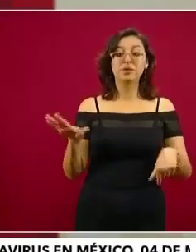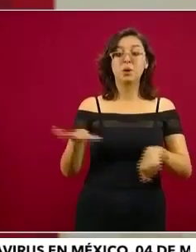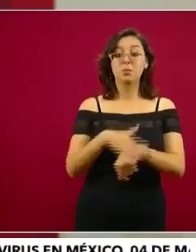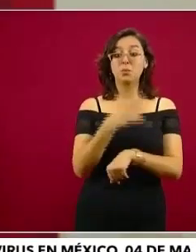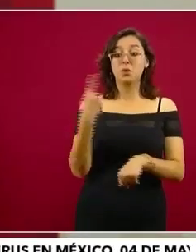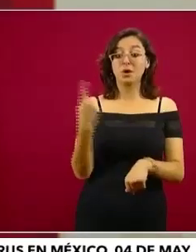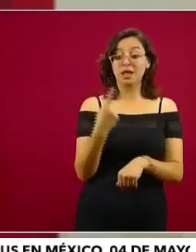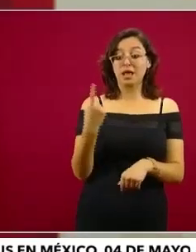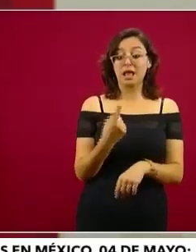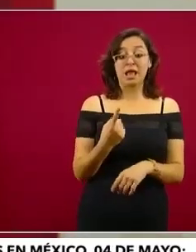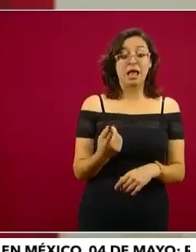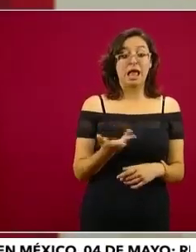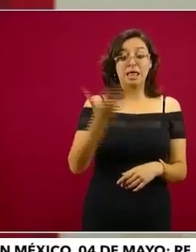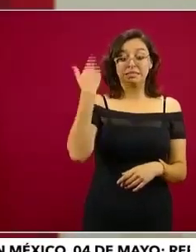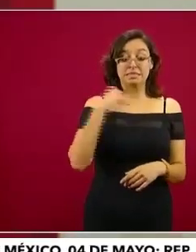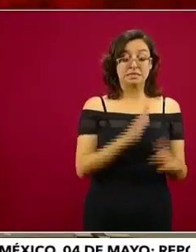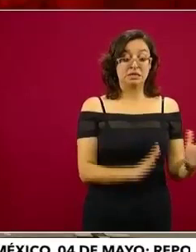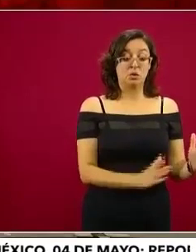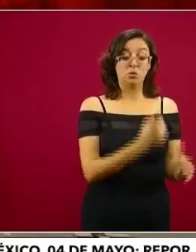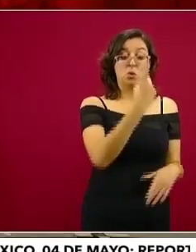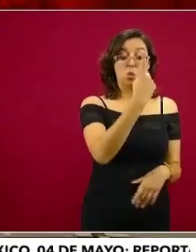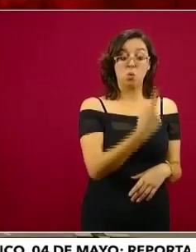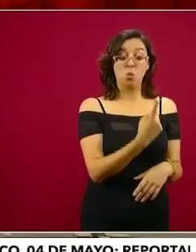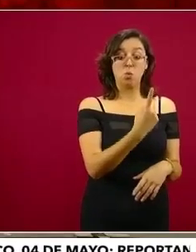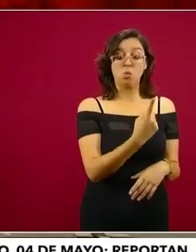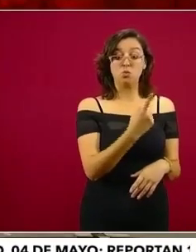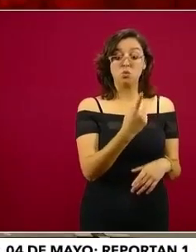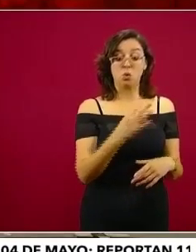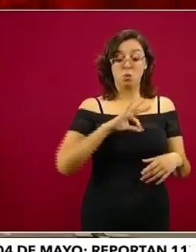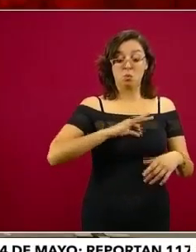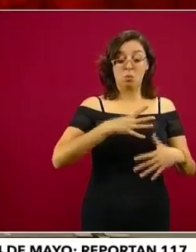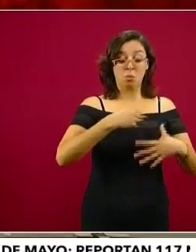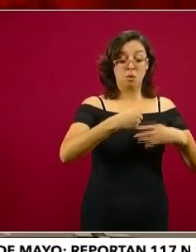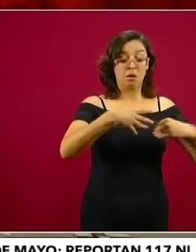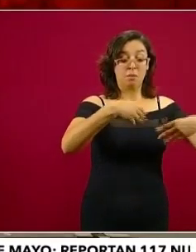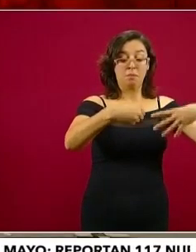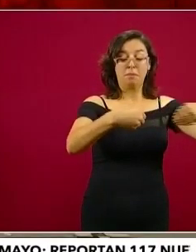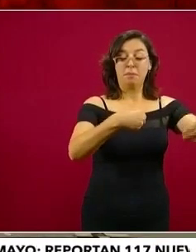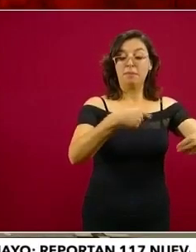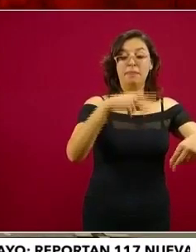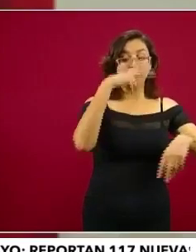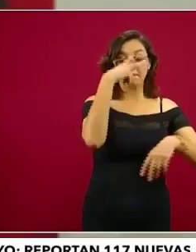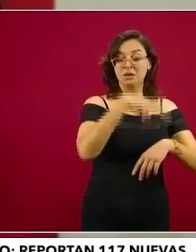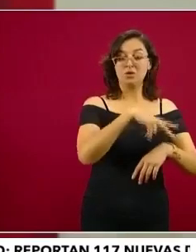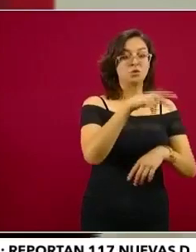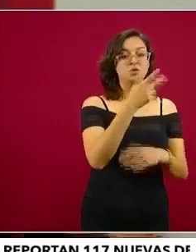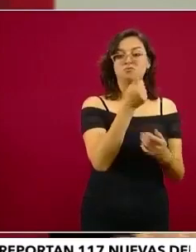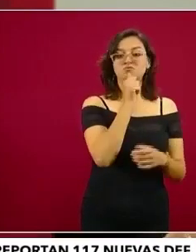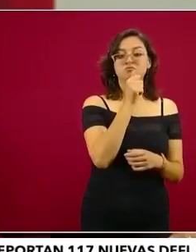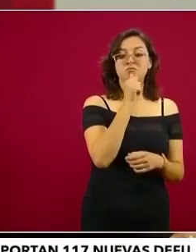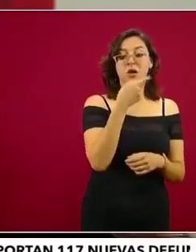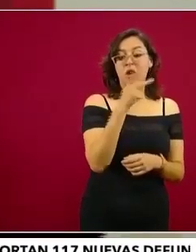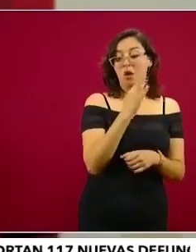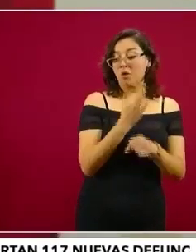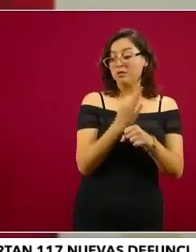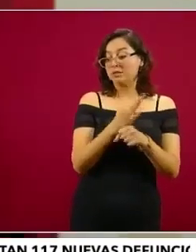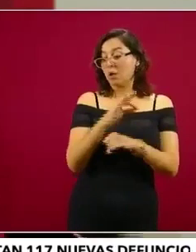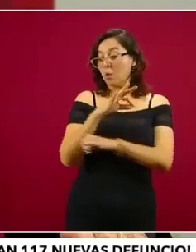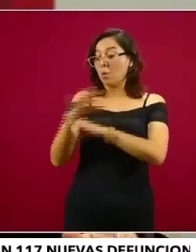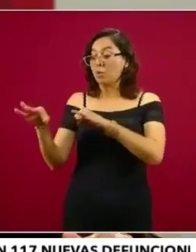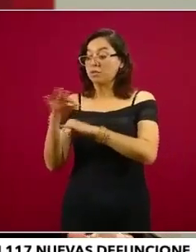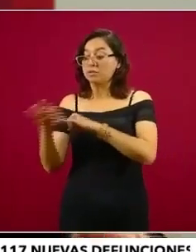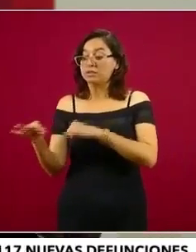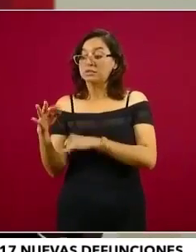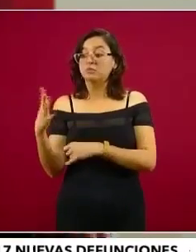en nuestro escenario 1, no teníamos circulación del virus en México. Mientras que ahorita que estemos en la salida, por ejemplo, en las